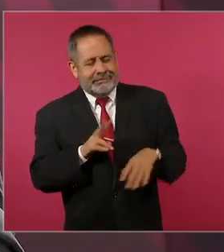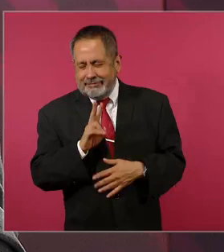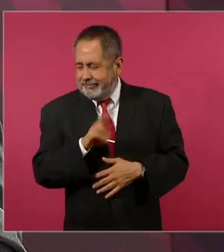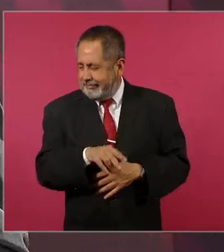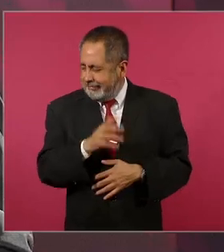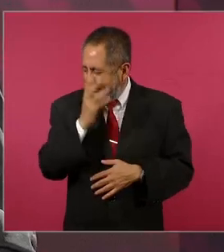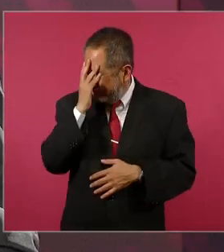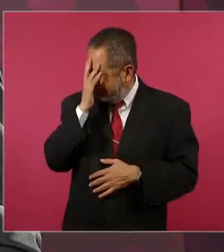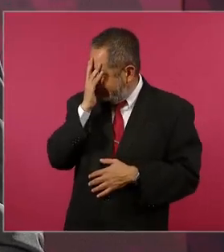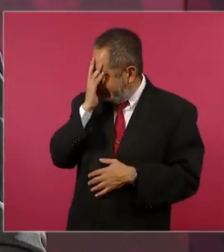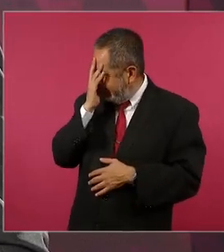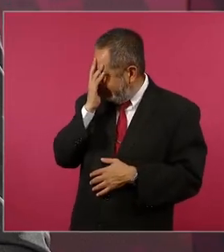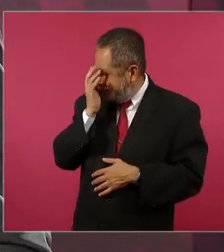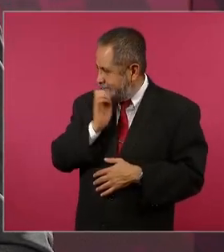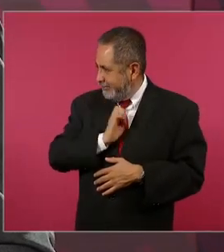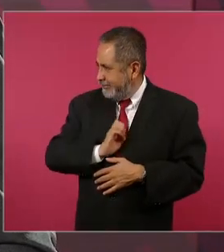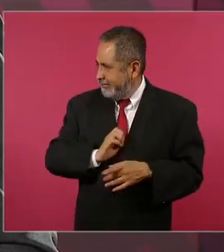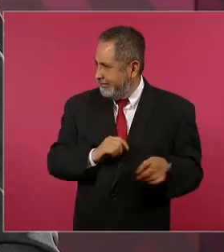bochornoso.